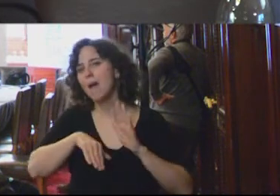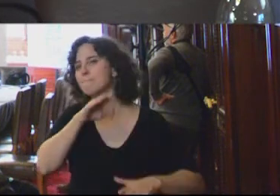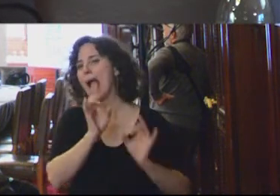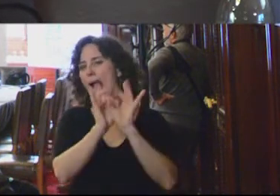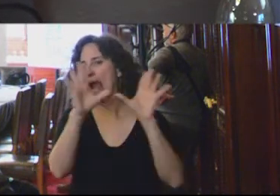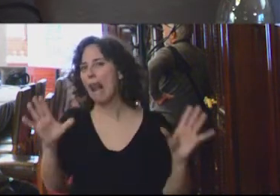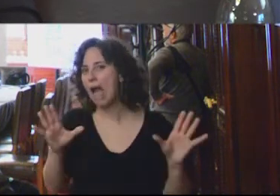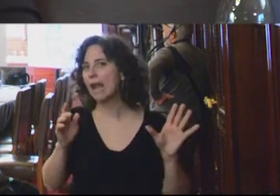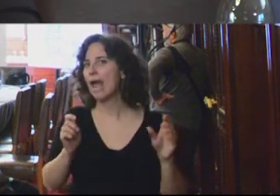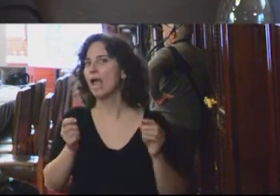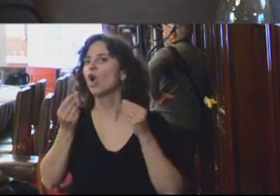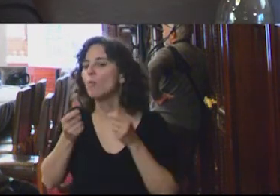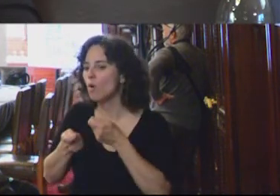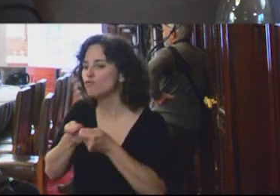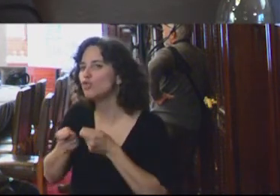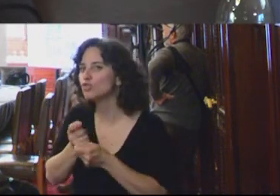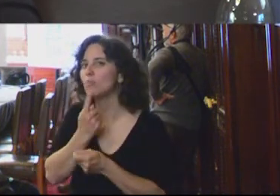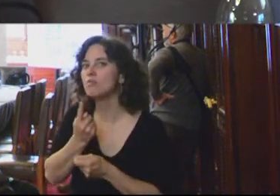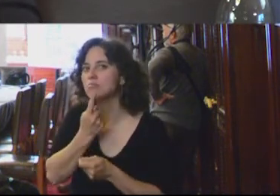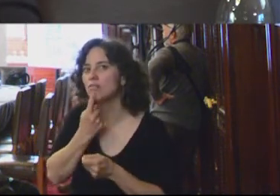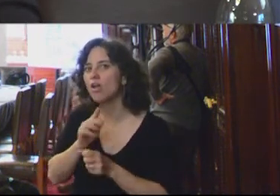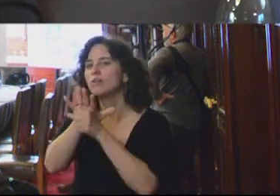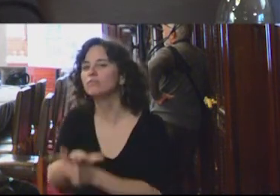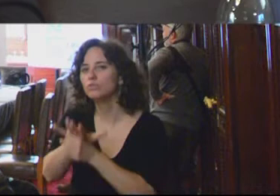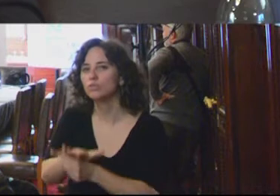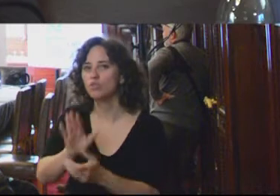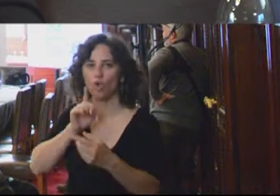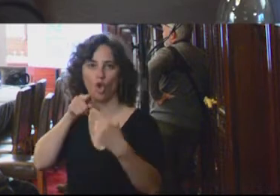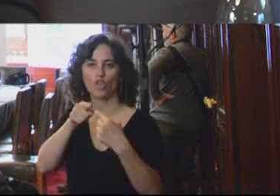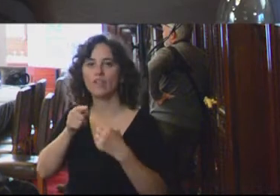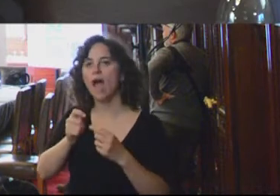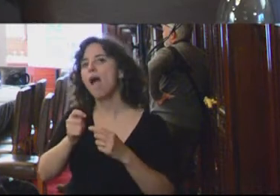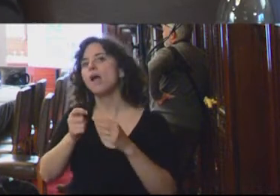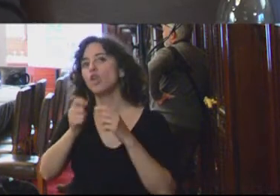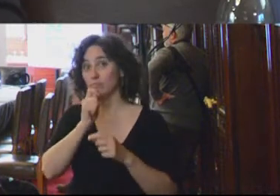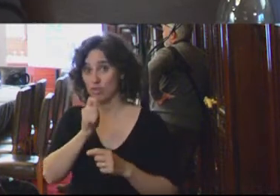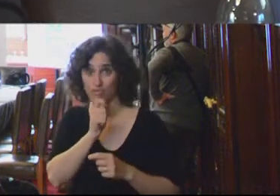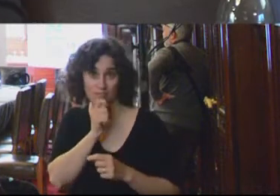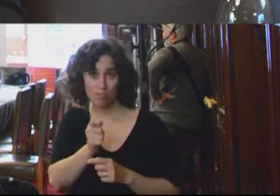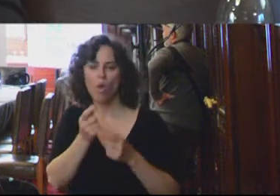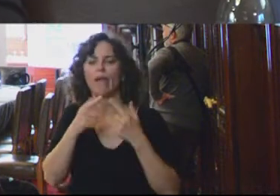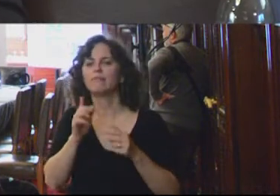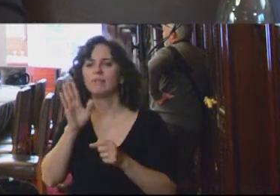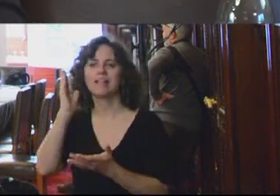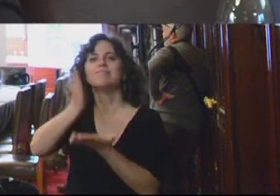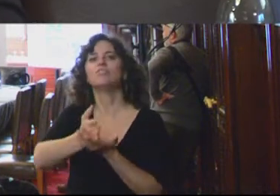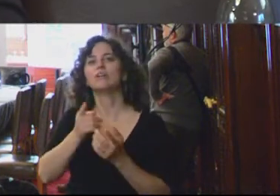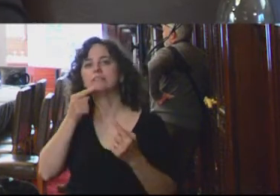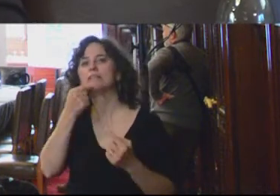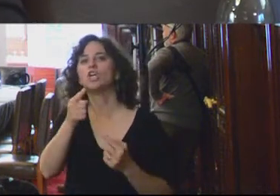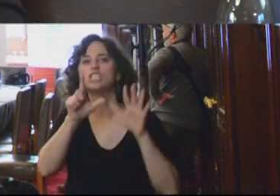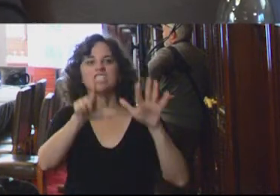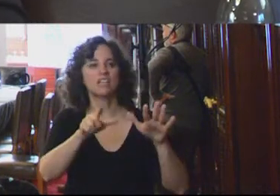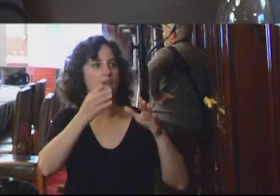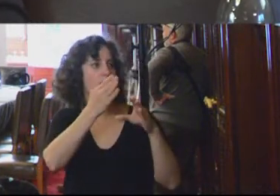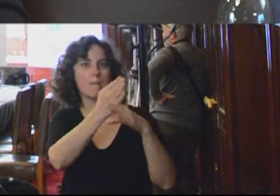manejo político y censurador de la Supercon en contra de los medios de comunicación es la sanción que se emitió en contra de 7 medios